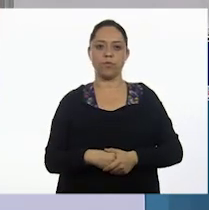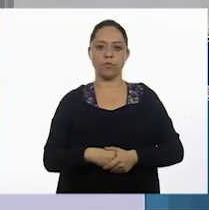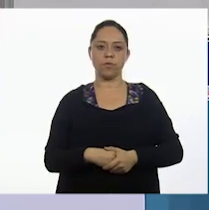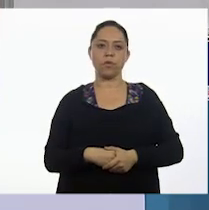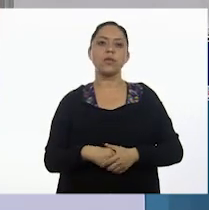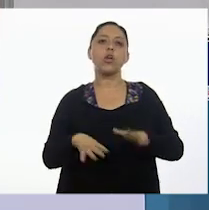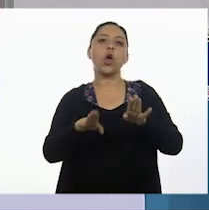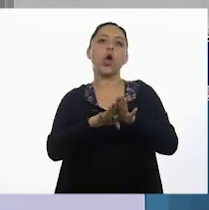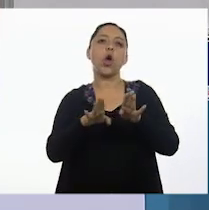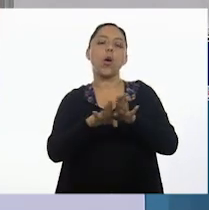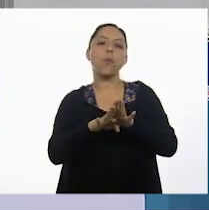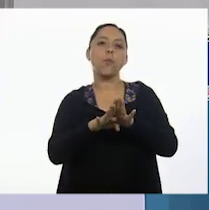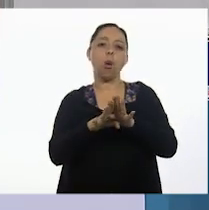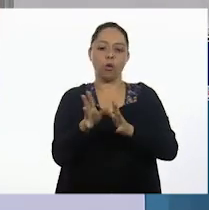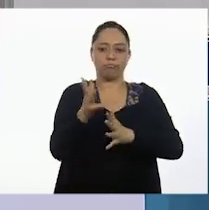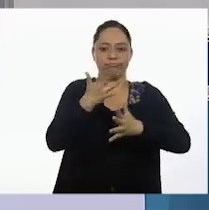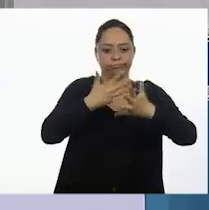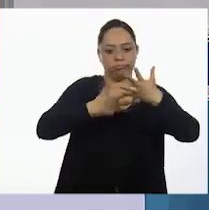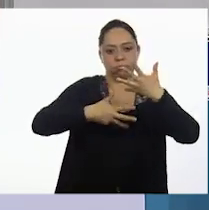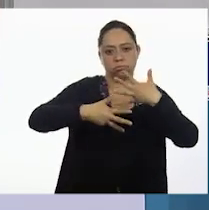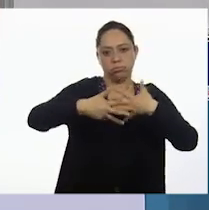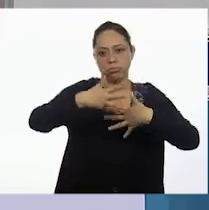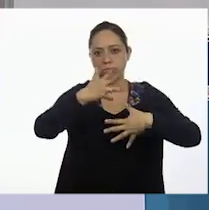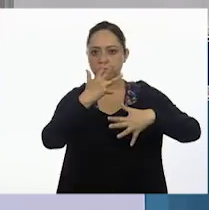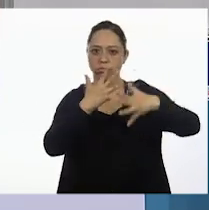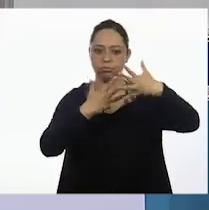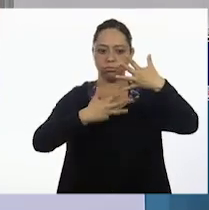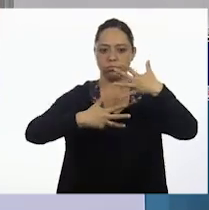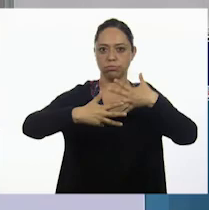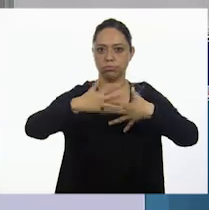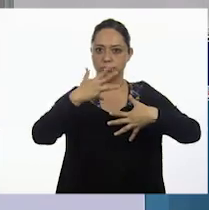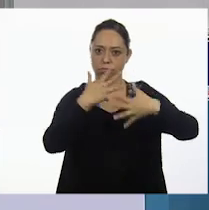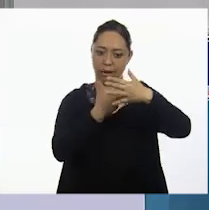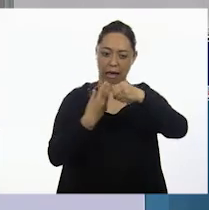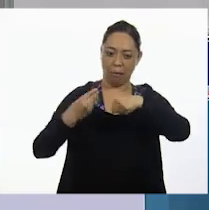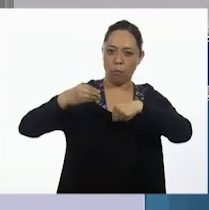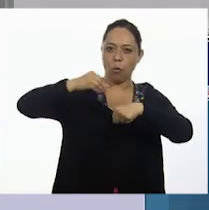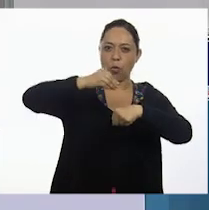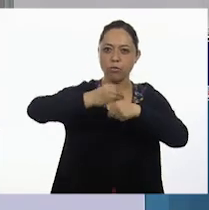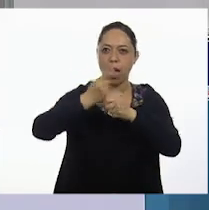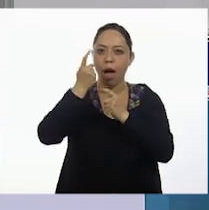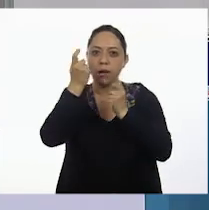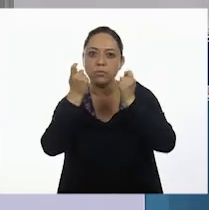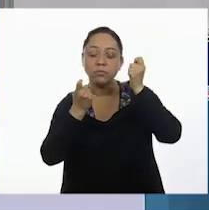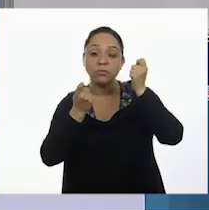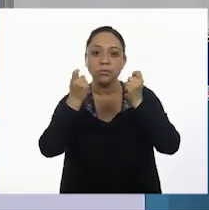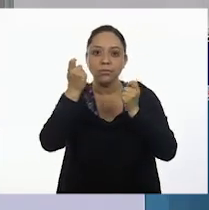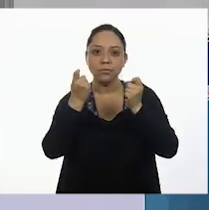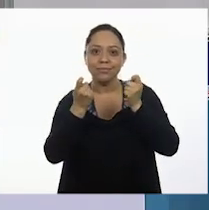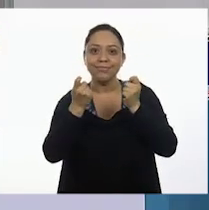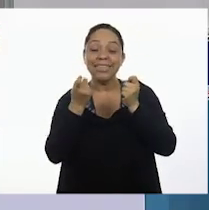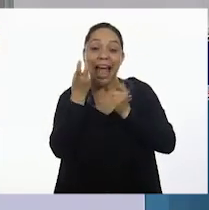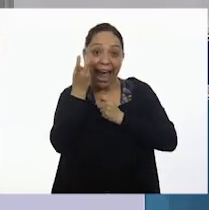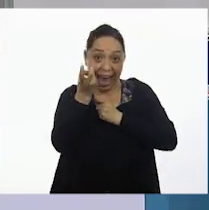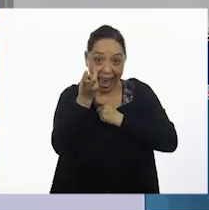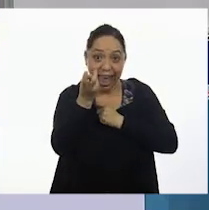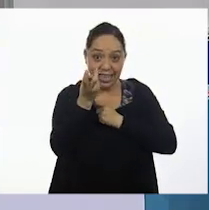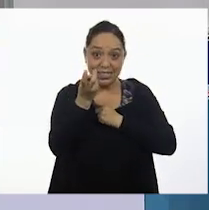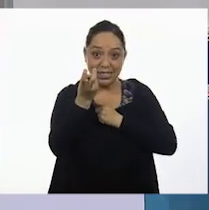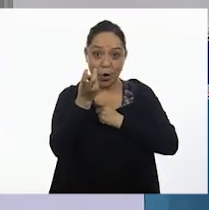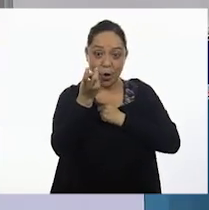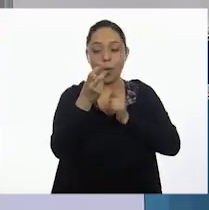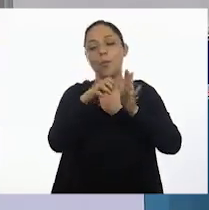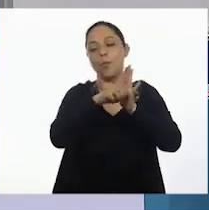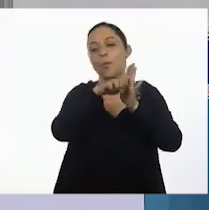matiz, el tono de nuestra voz. Si le agregamos otro matiz a estas mismas frases, podremos crear el efecto que queremos. En este ejemplo